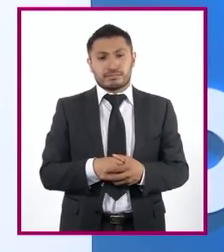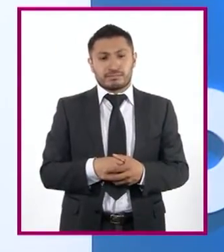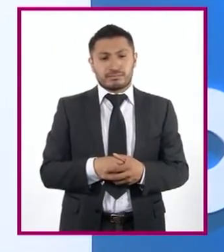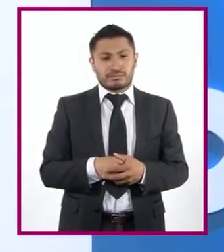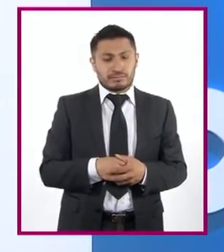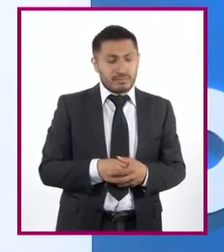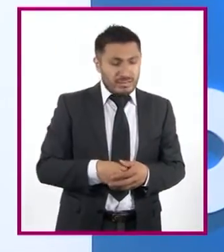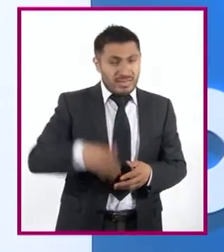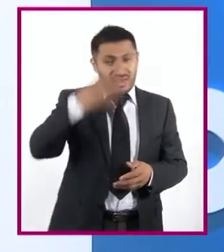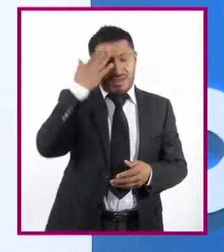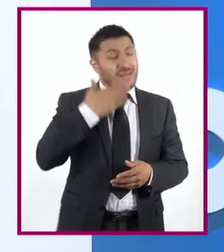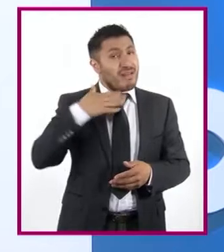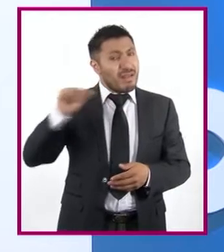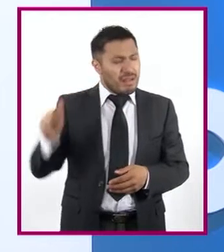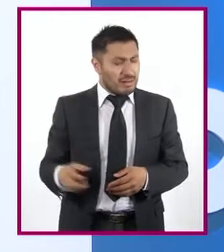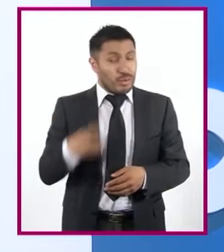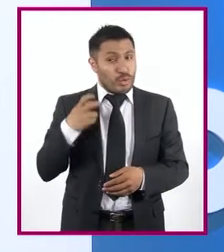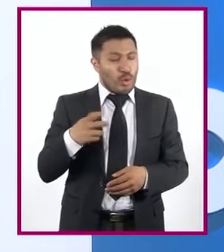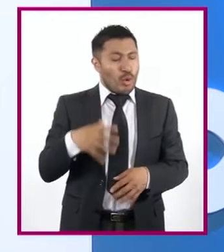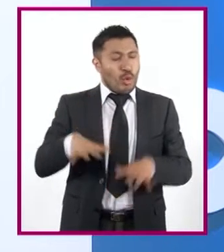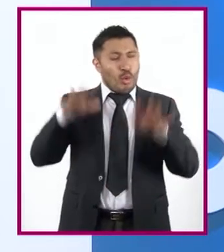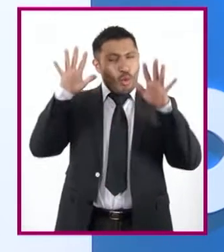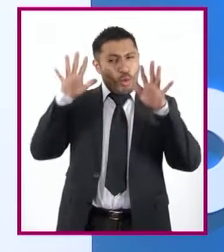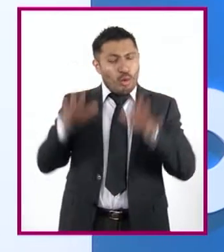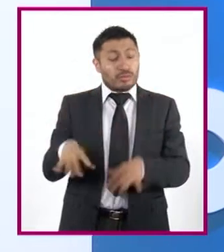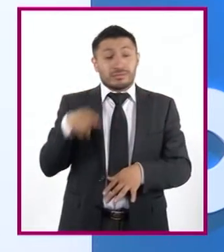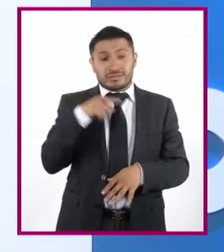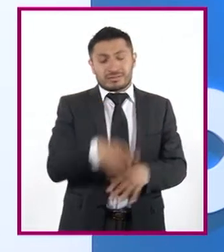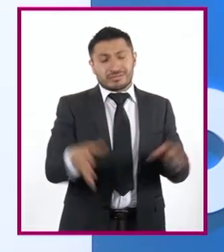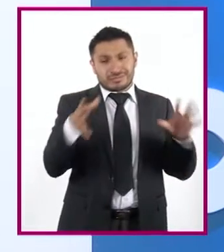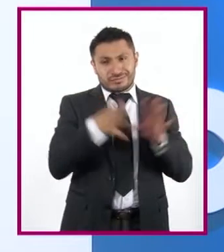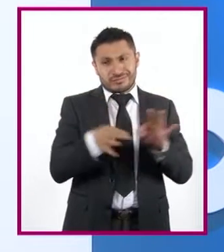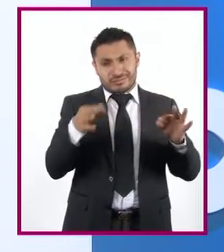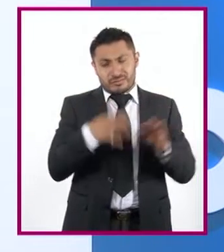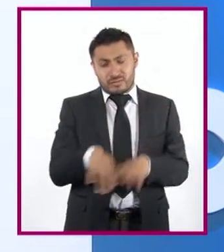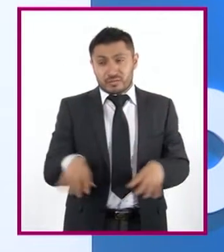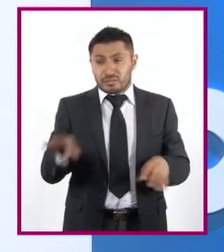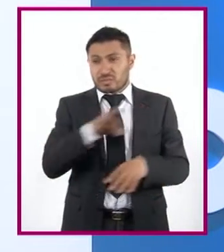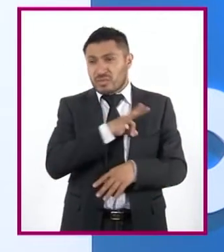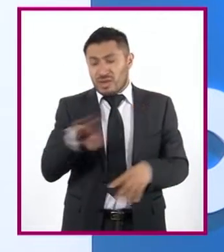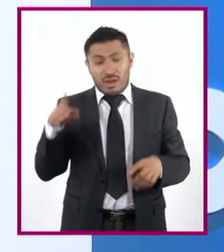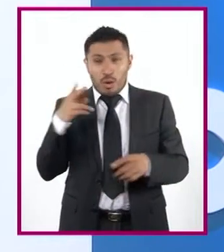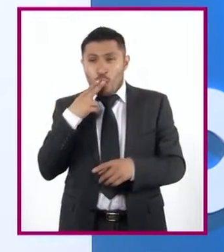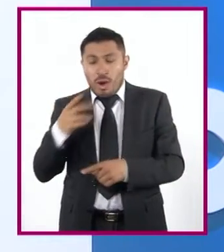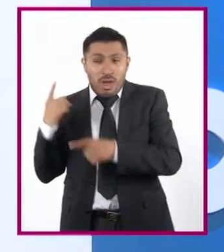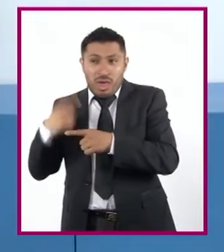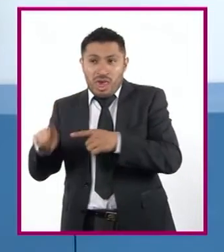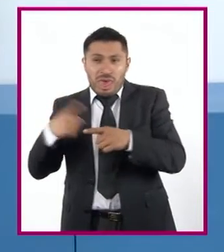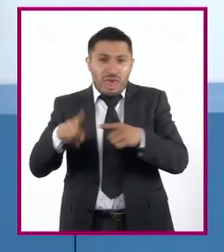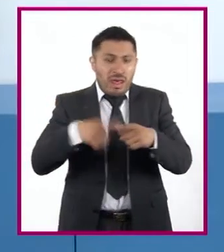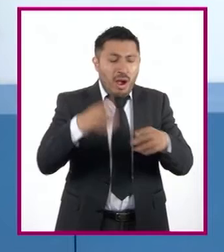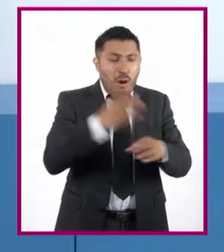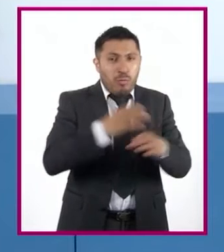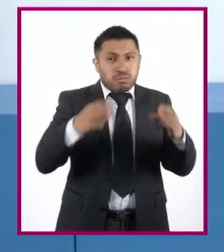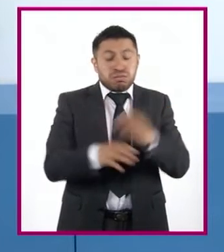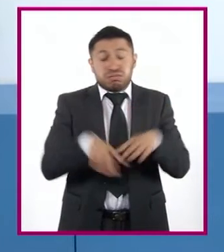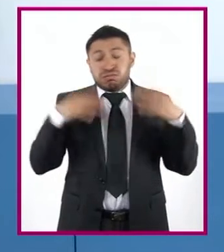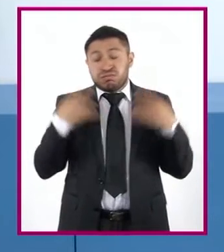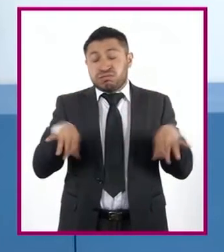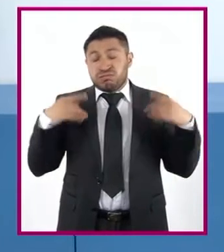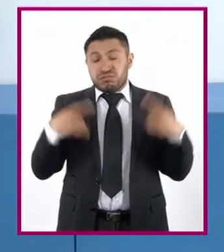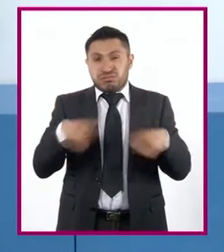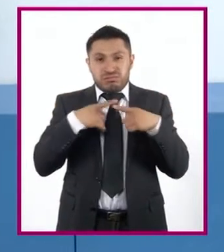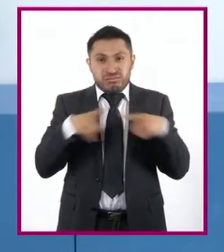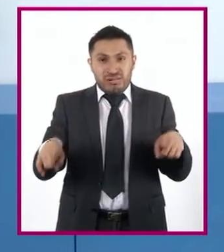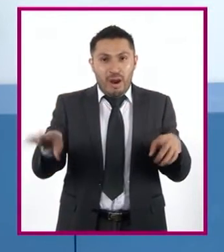Vuestra admirable habilidad, explicó Bagdalí, podría ser empleada en 20.000 casos diferentes. En una